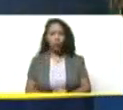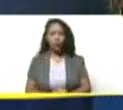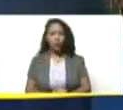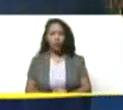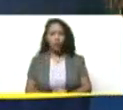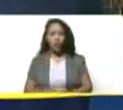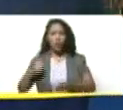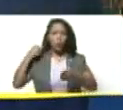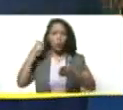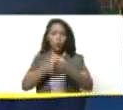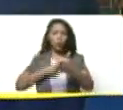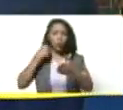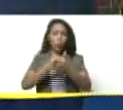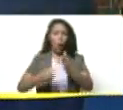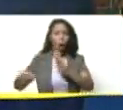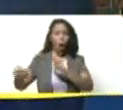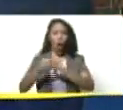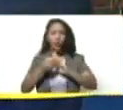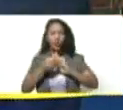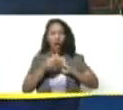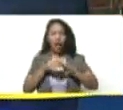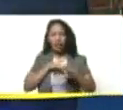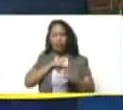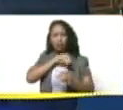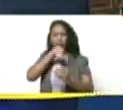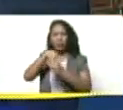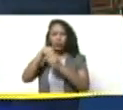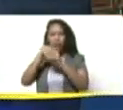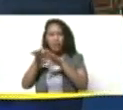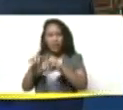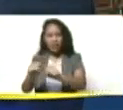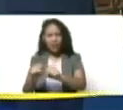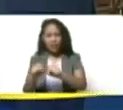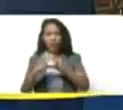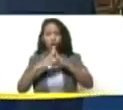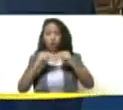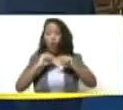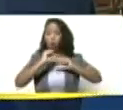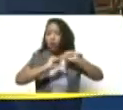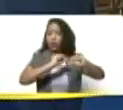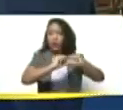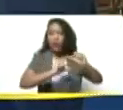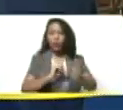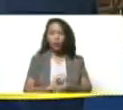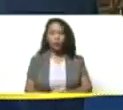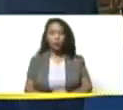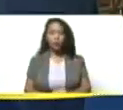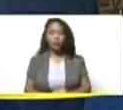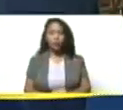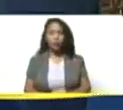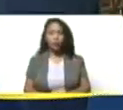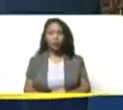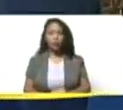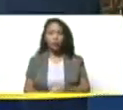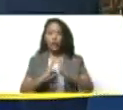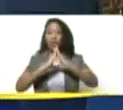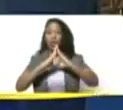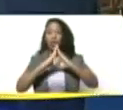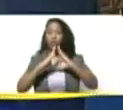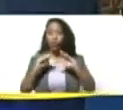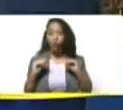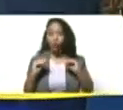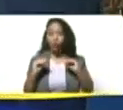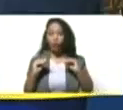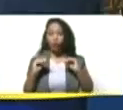por luchar contra los colonialismos de todos los siglos y de todos los ropajes,